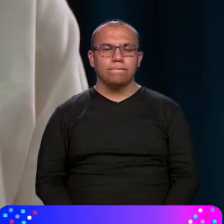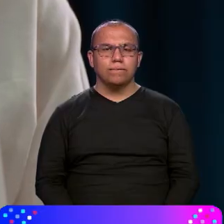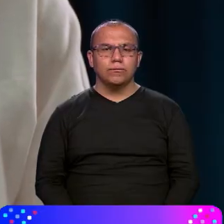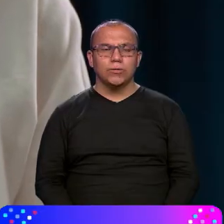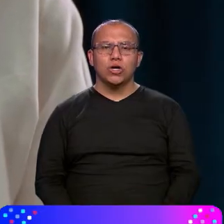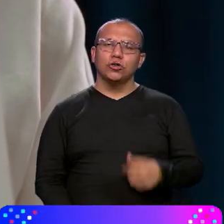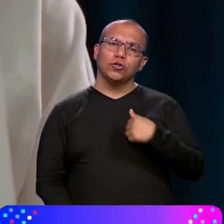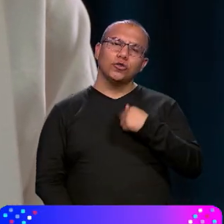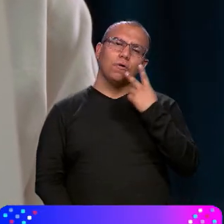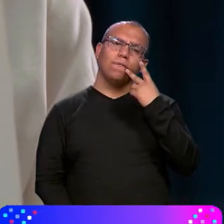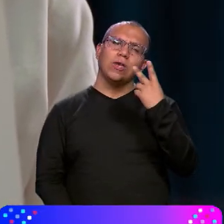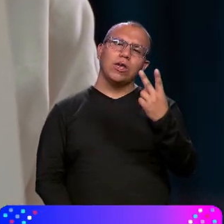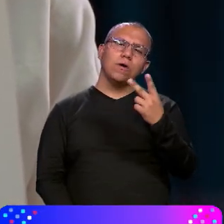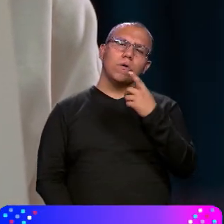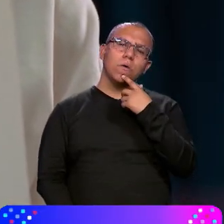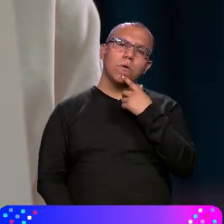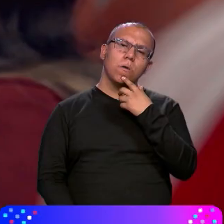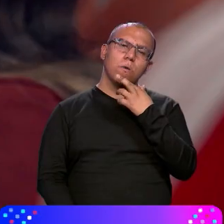Yo veo